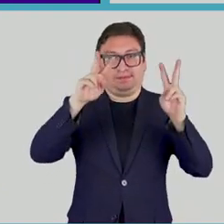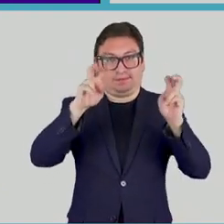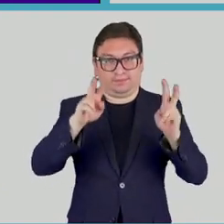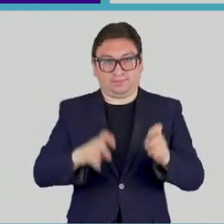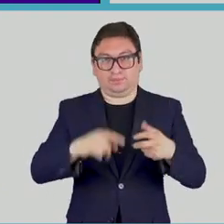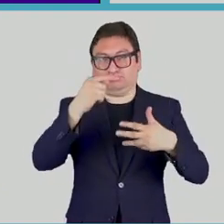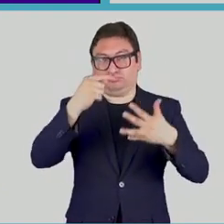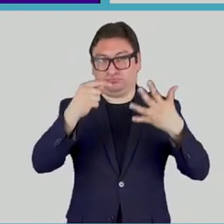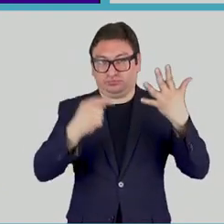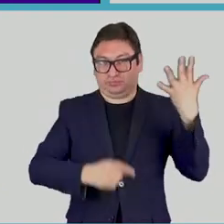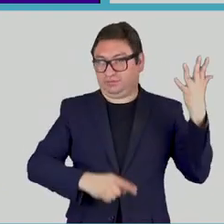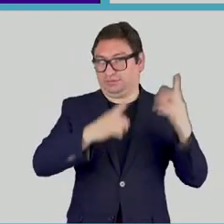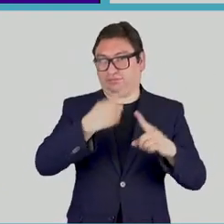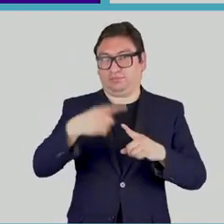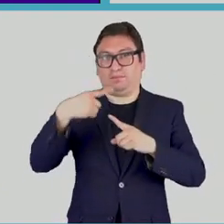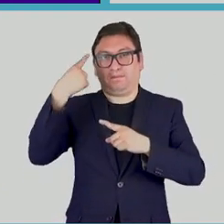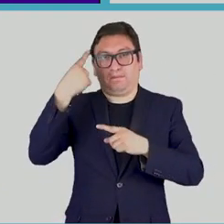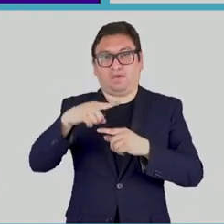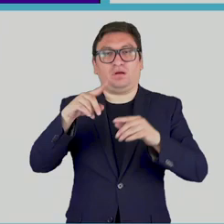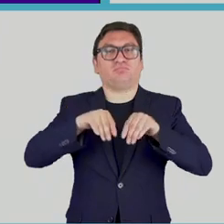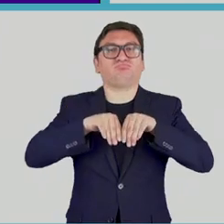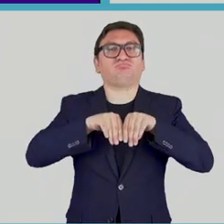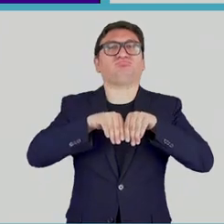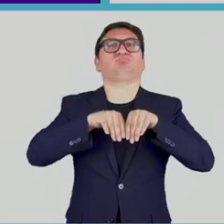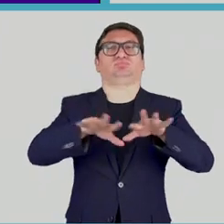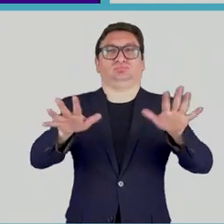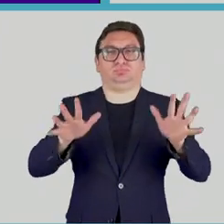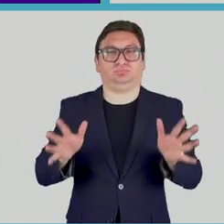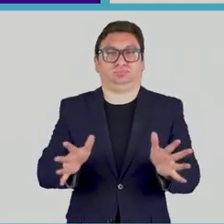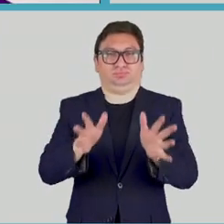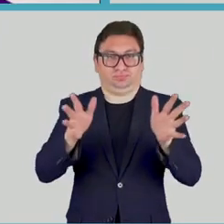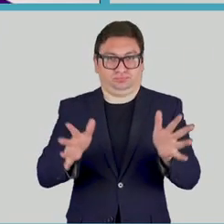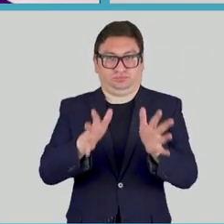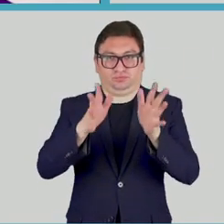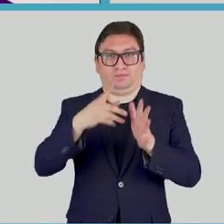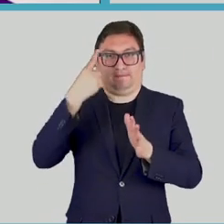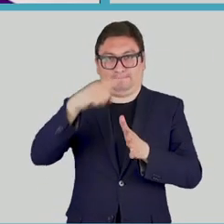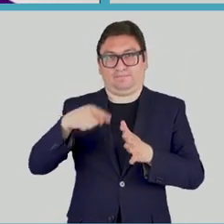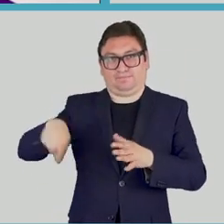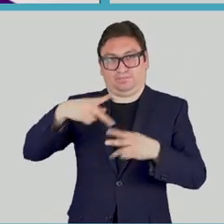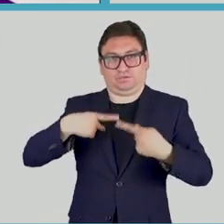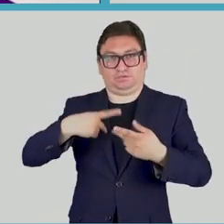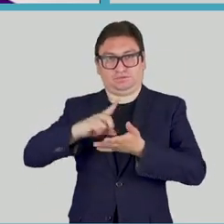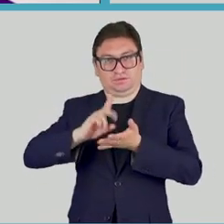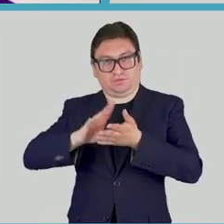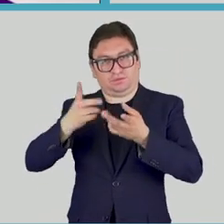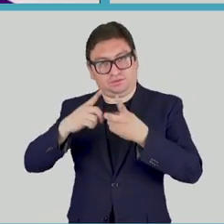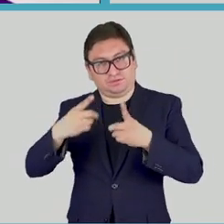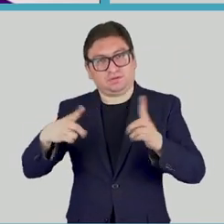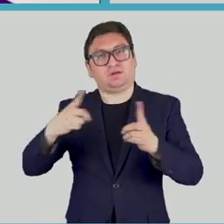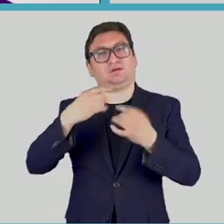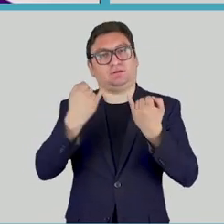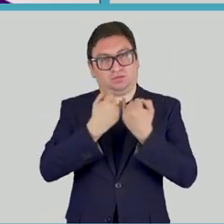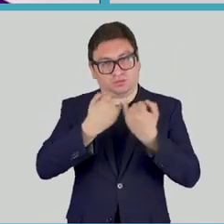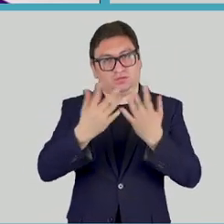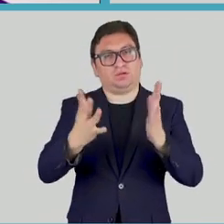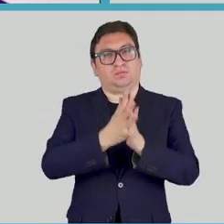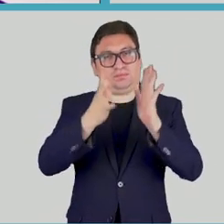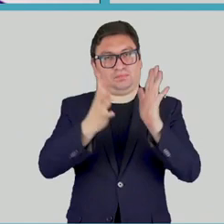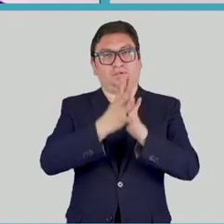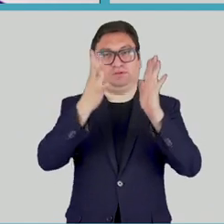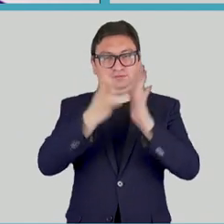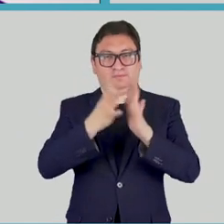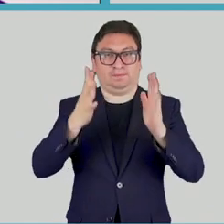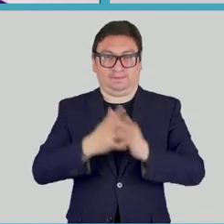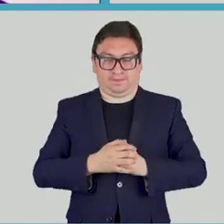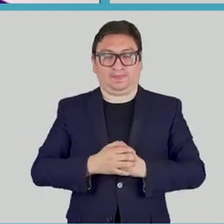sobre la discapacidad con el fin Pues de alentar pues su desarrollo y al mismo tiempo que participen